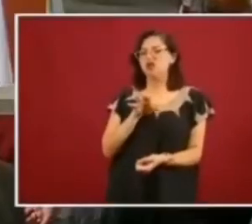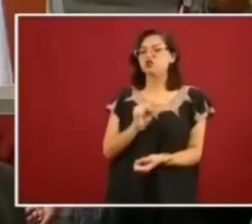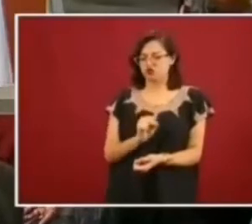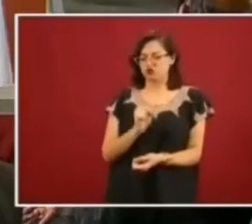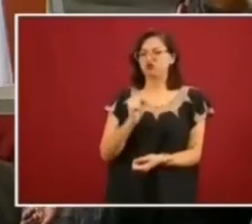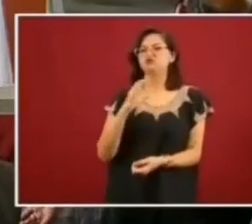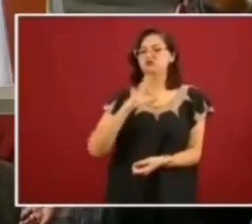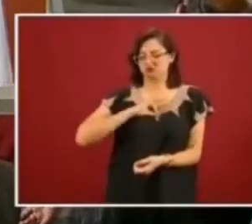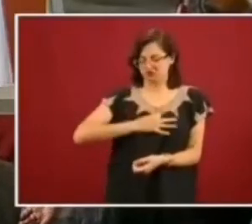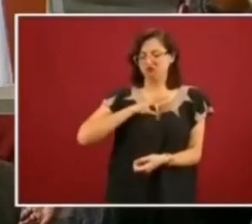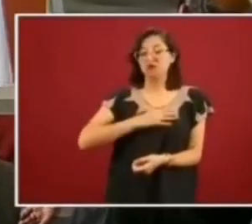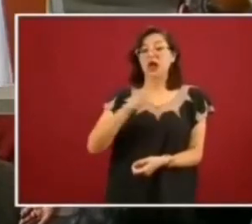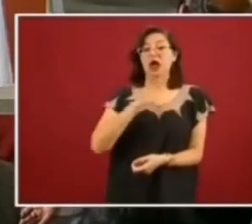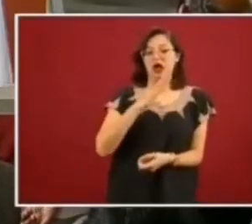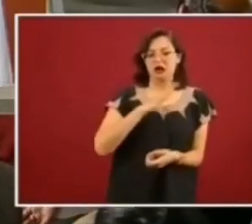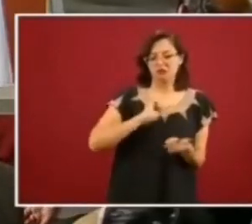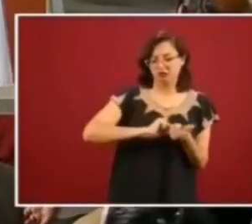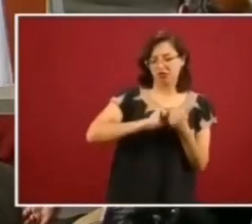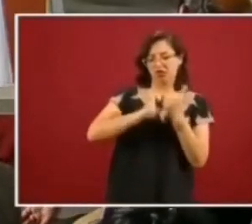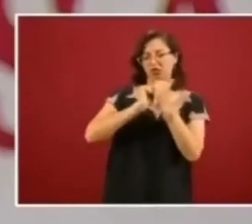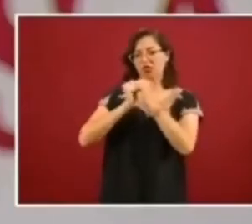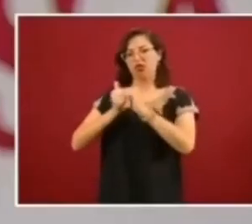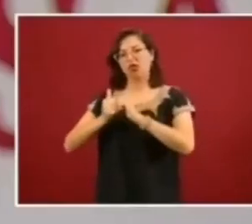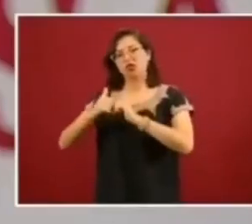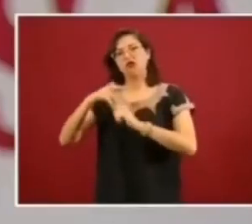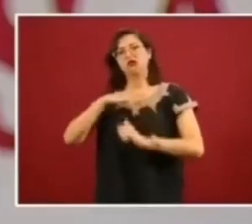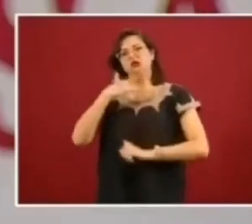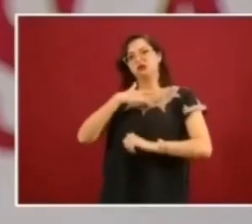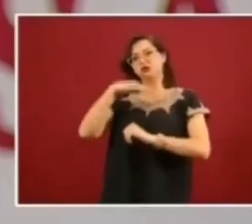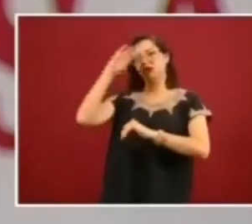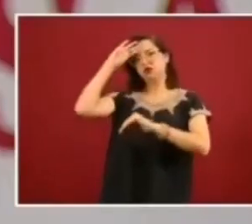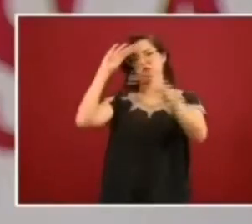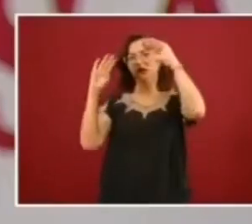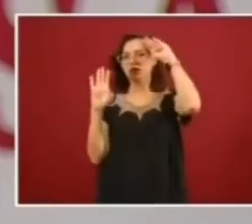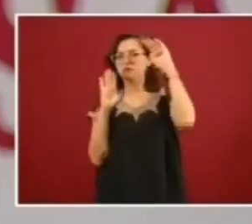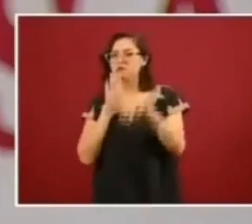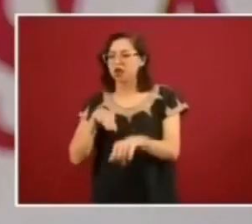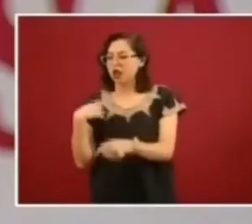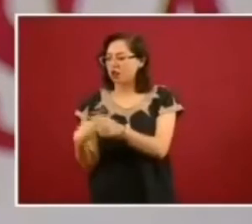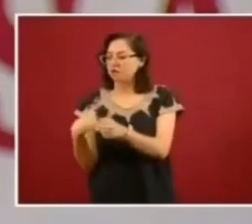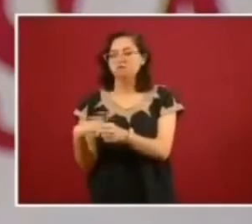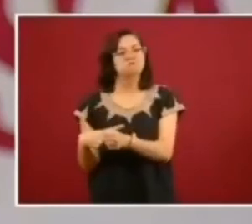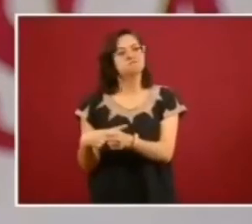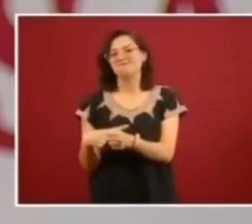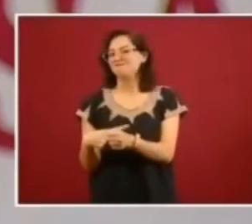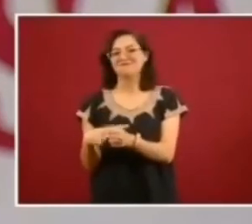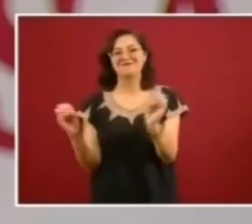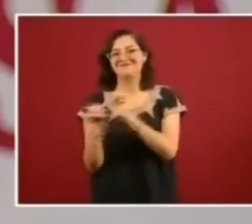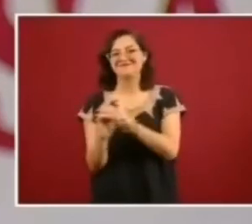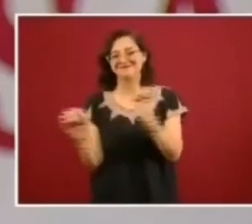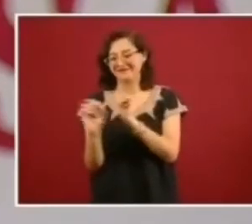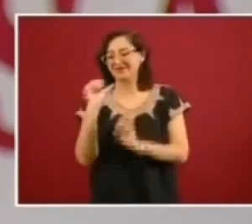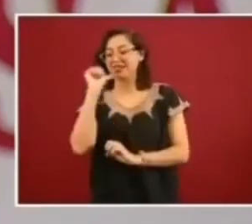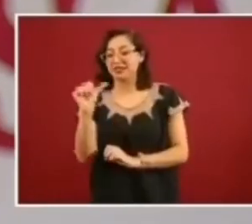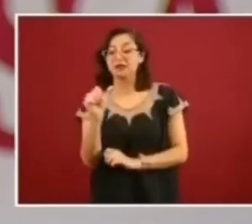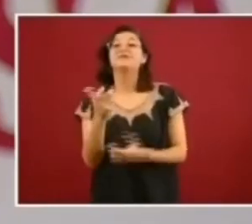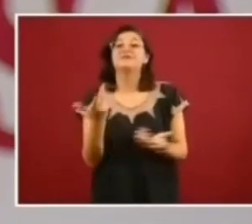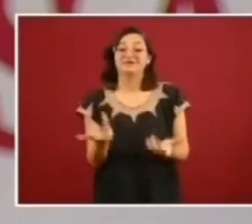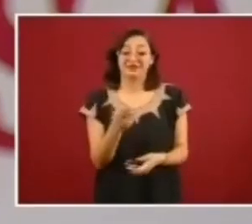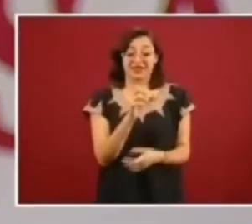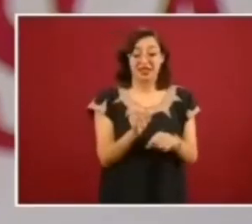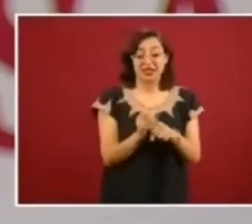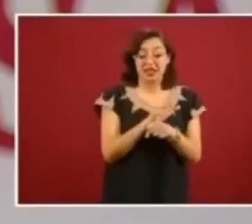modo alguno enfermedad. Y este es el caso del virus el virus SARS-CoV-2 causante de COVID, en donde vamos a